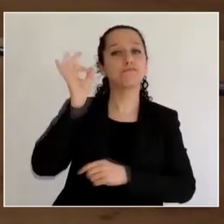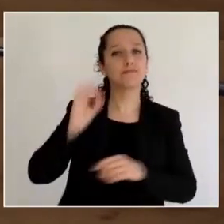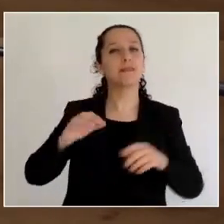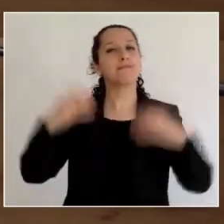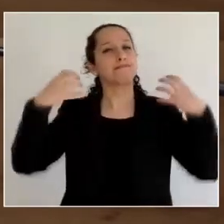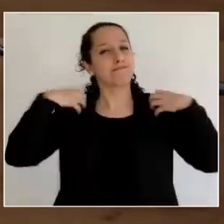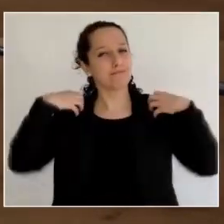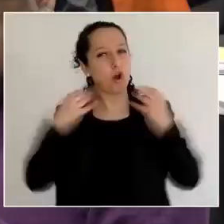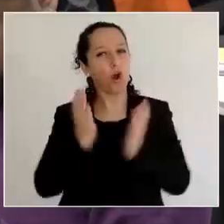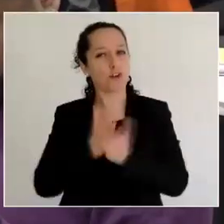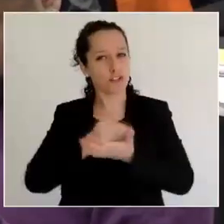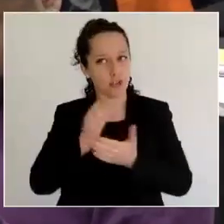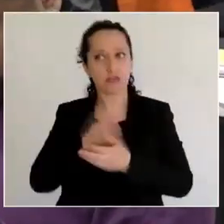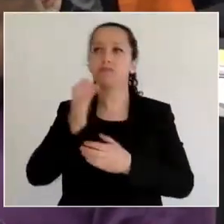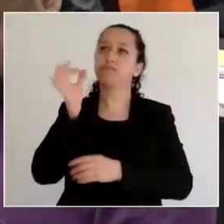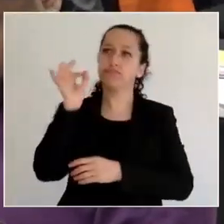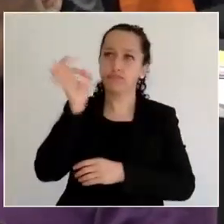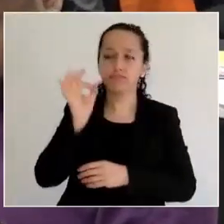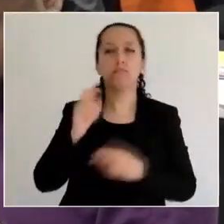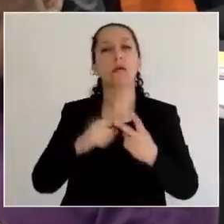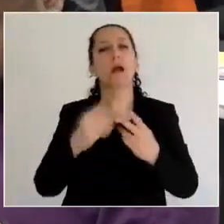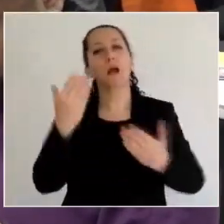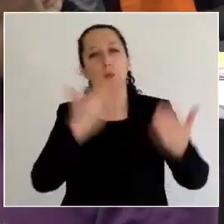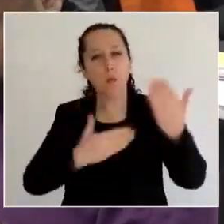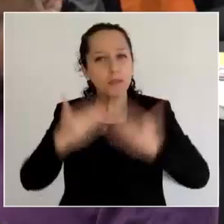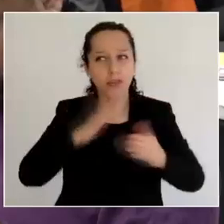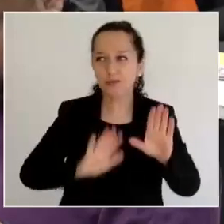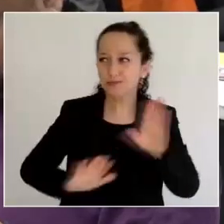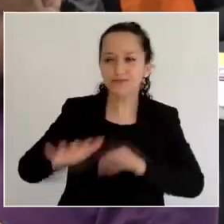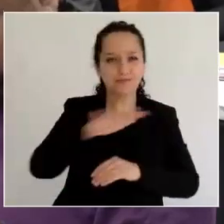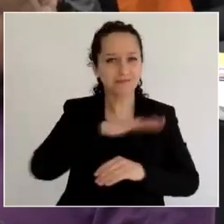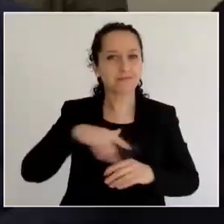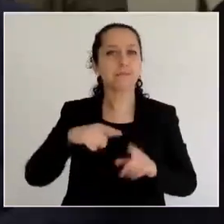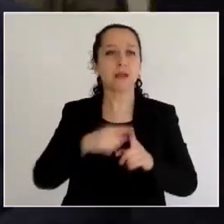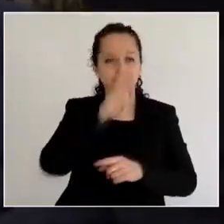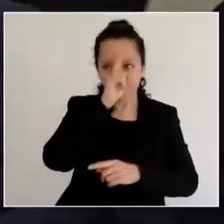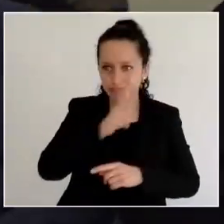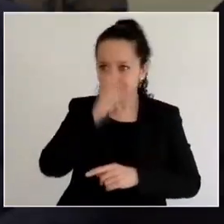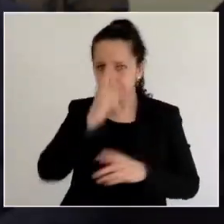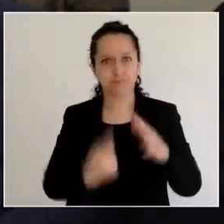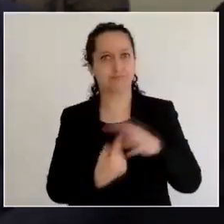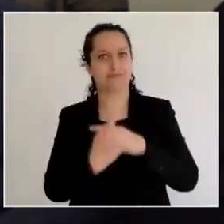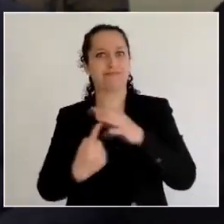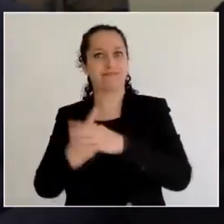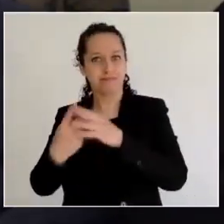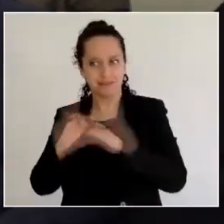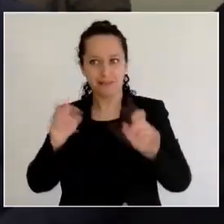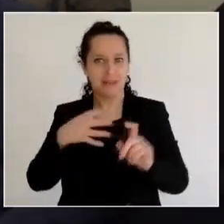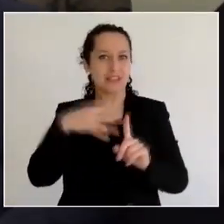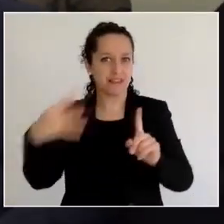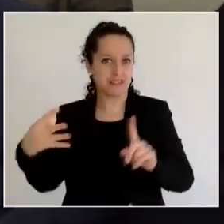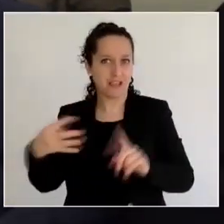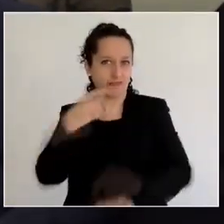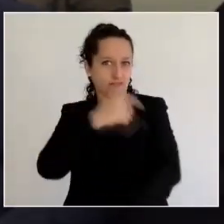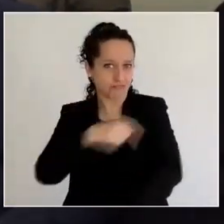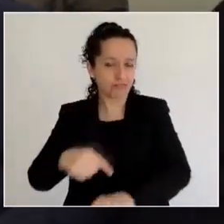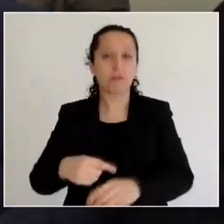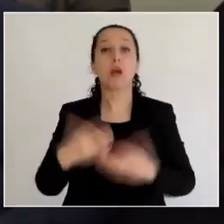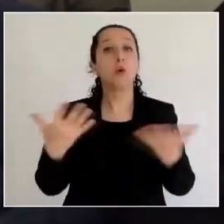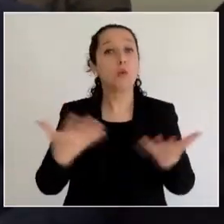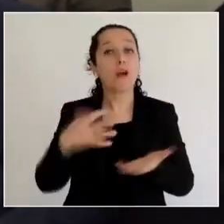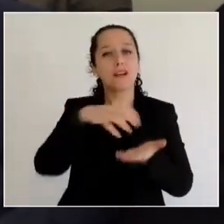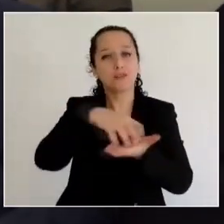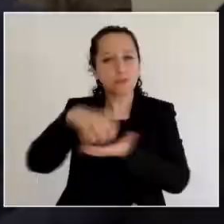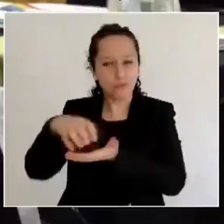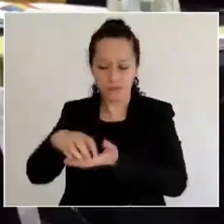parte de los organizadores, actividad de autocuidado y un grato reconocimiento de las oficinas pioneras en materia de diversidad, dentro de las cuales se